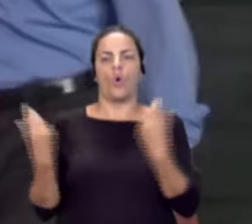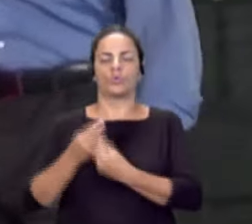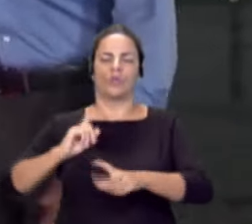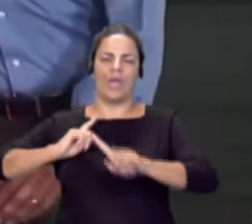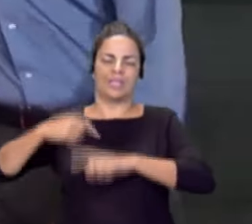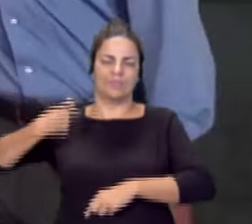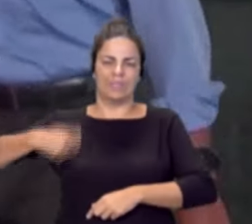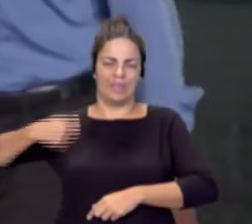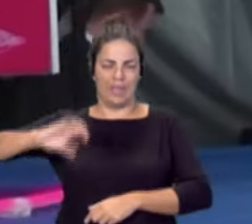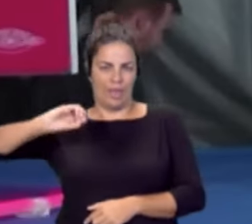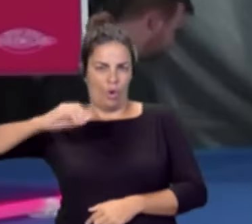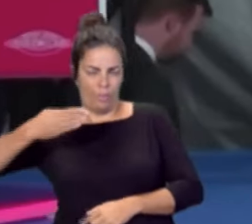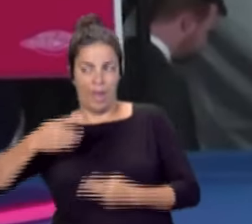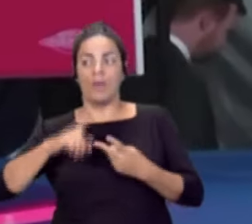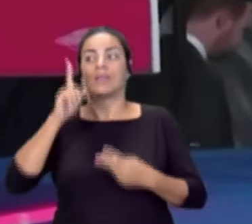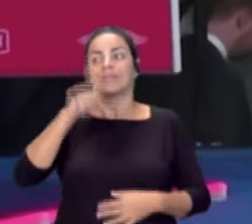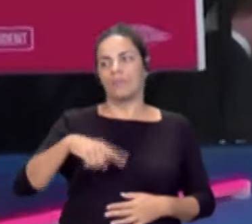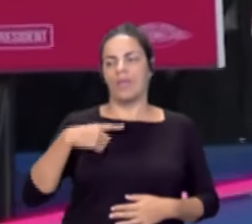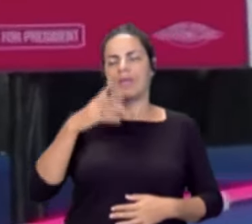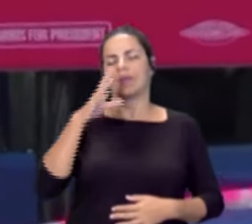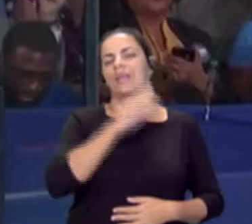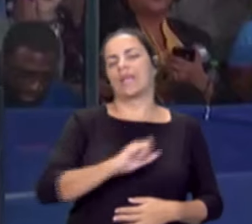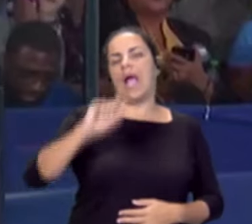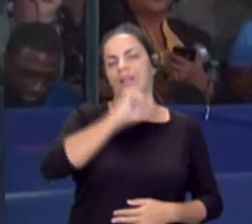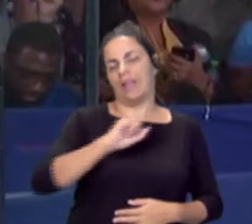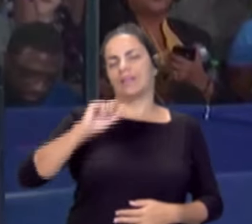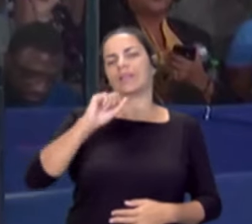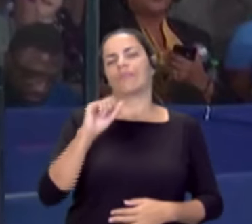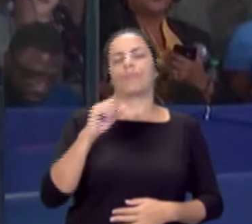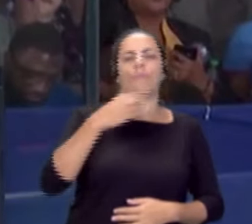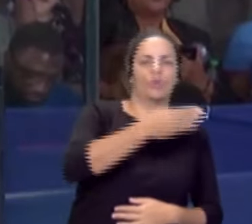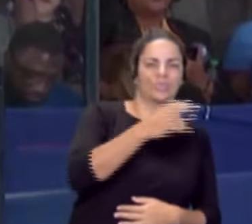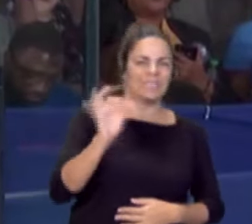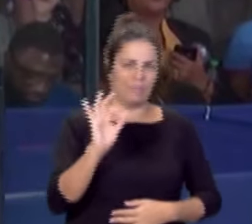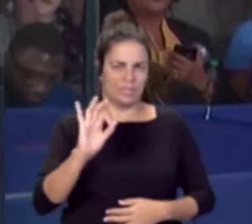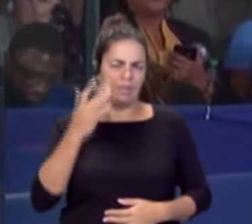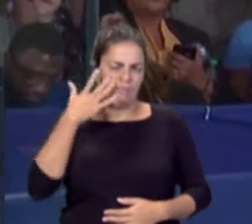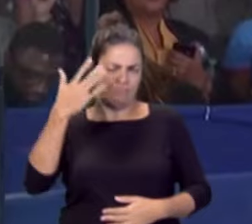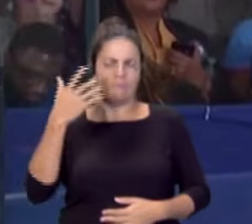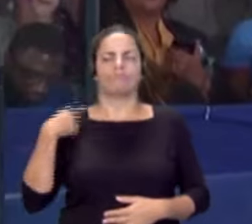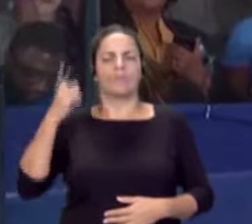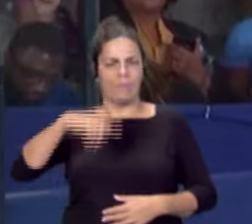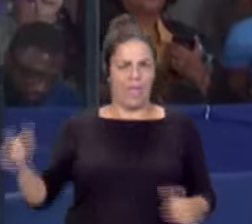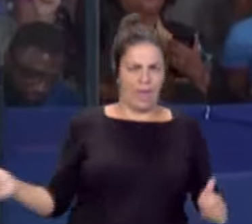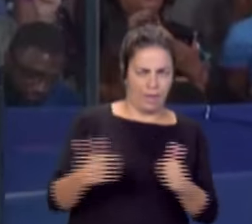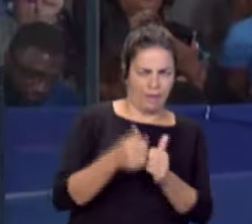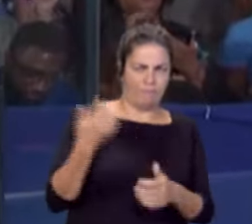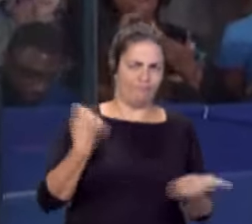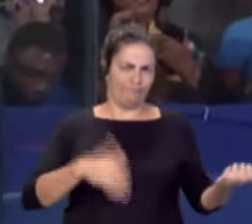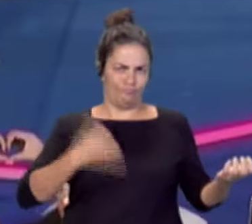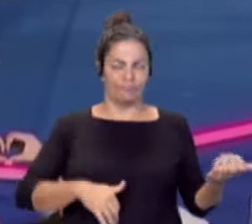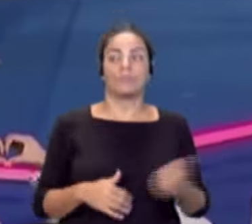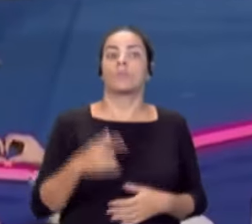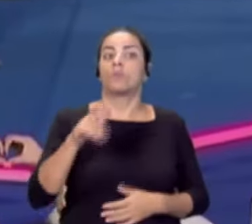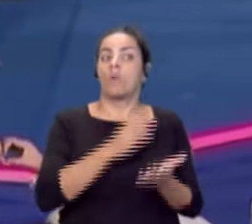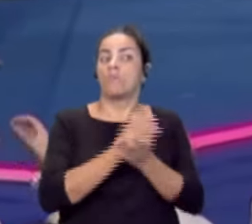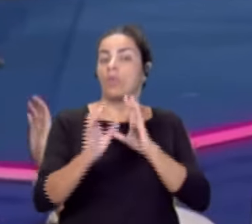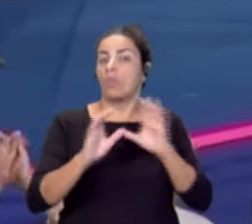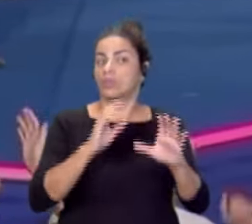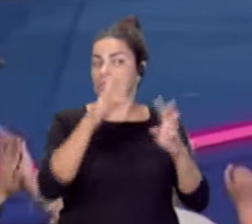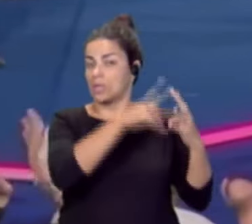Obama. También estuvo acompañada por el cantante Bruce Springsteen. Según medios estadounidenses, está previsto que